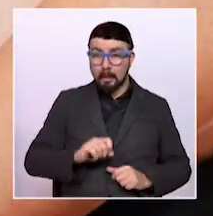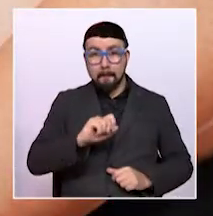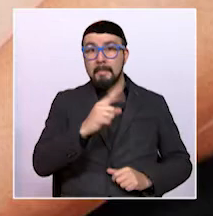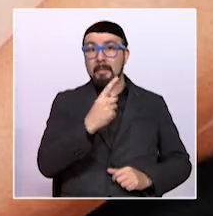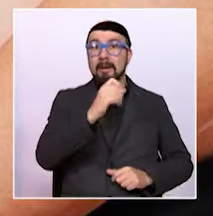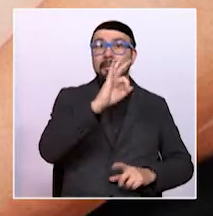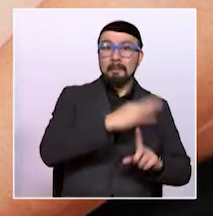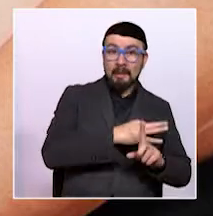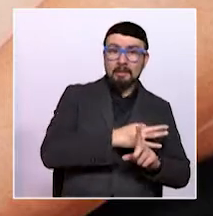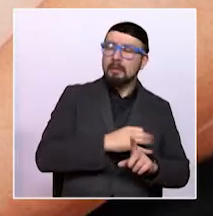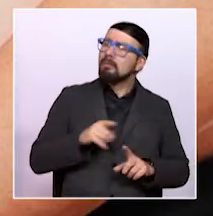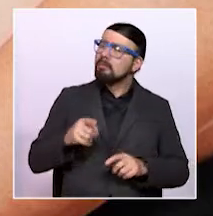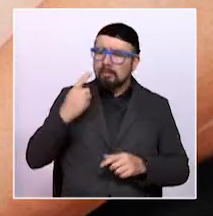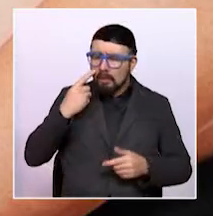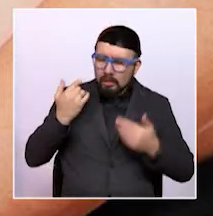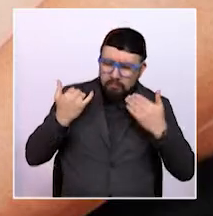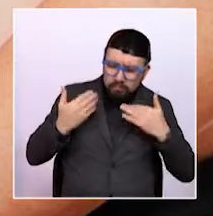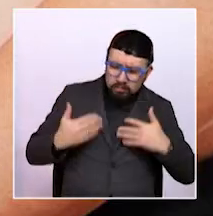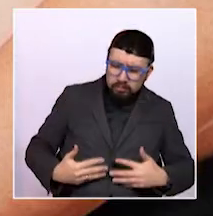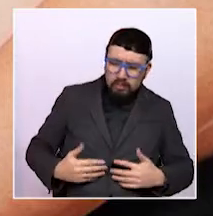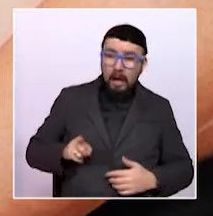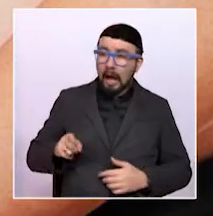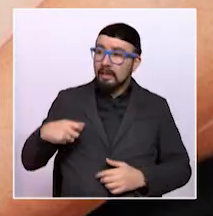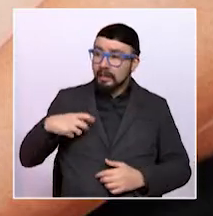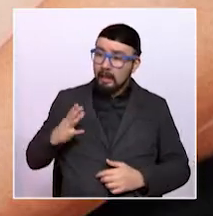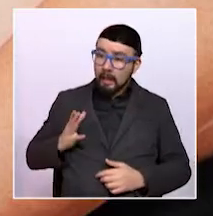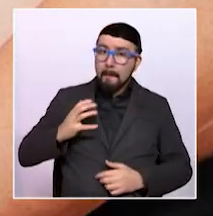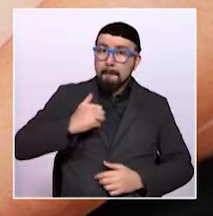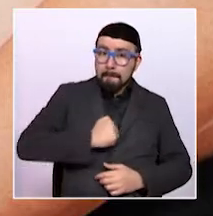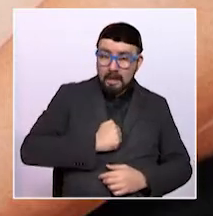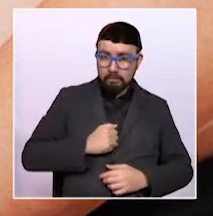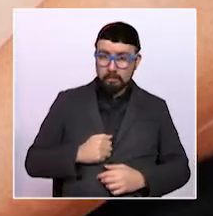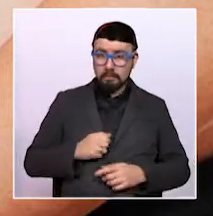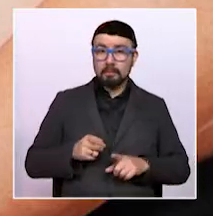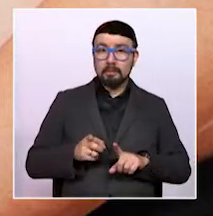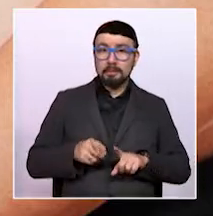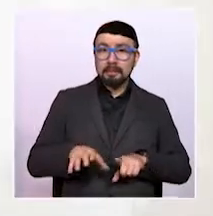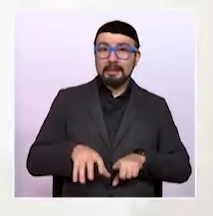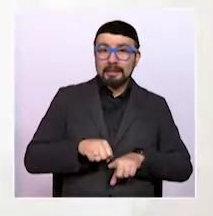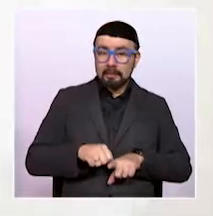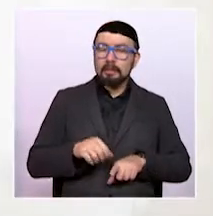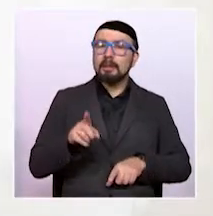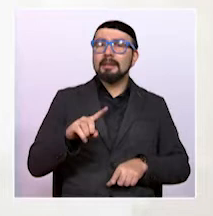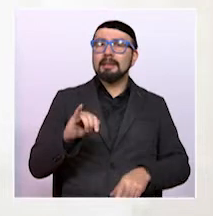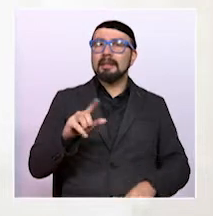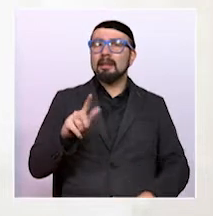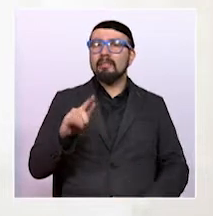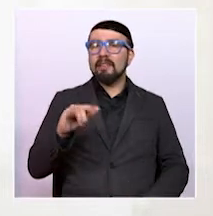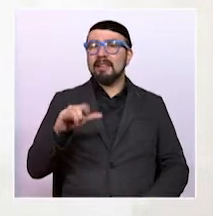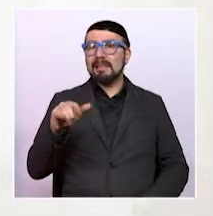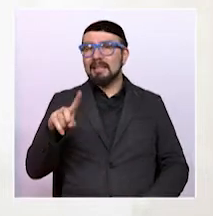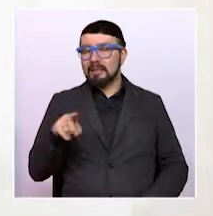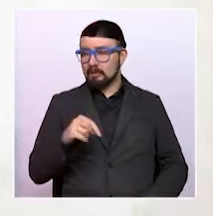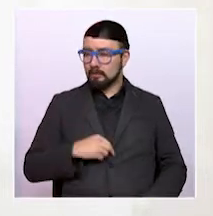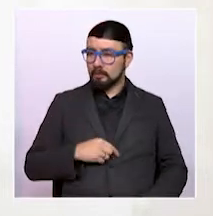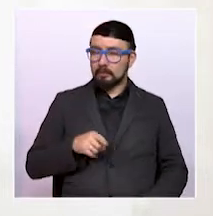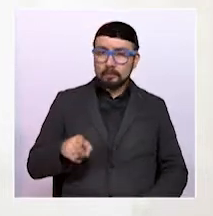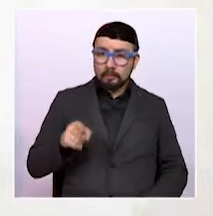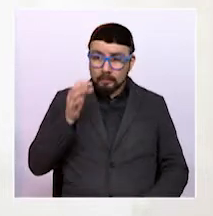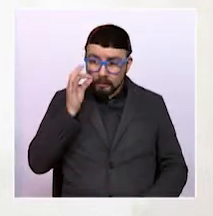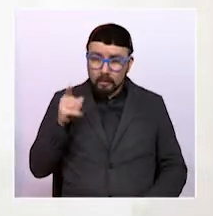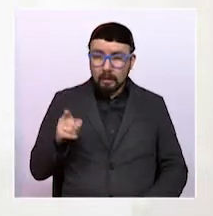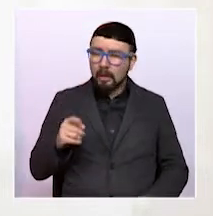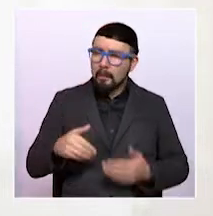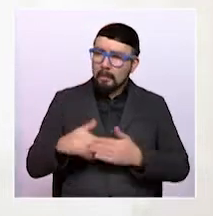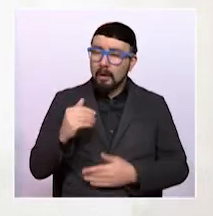ver si la paciente tiene vih sífilis hepatitis el cuadro hemático porque si la paciente empieza con anemia